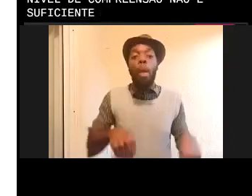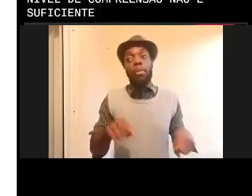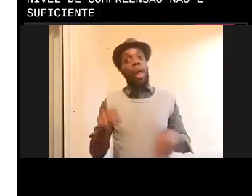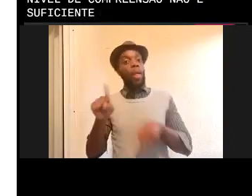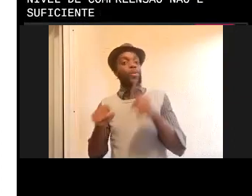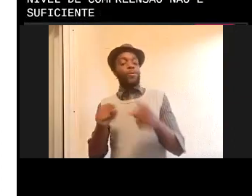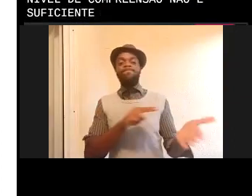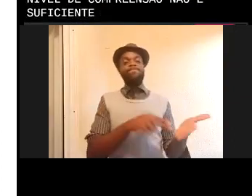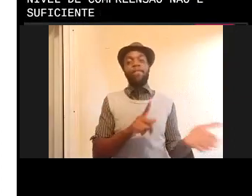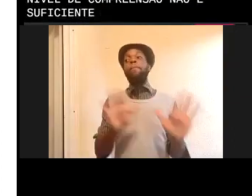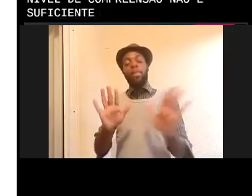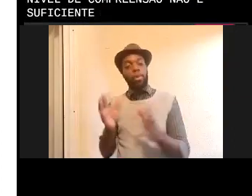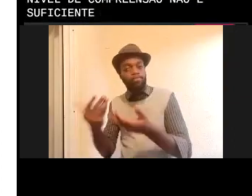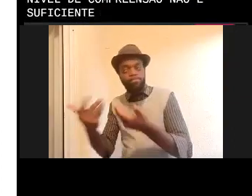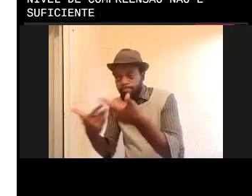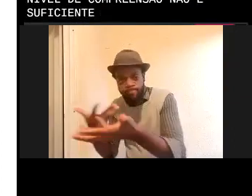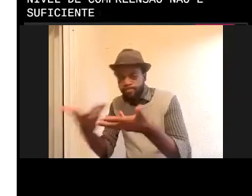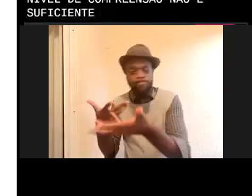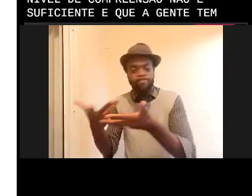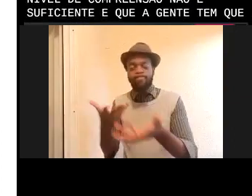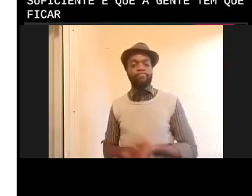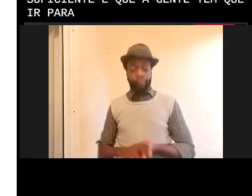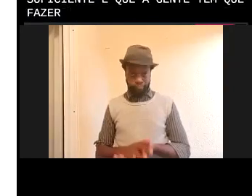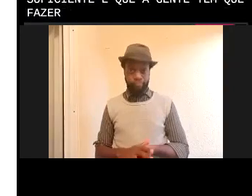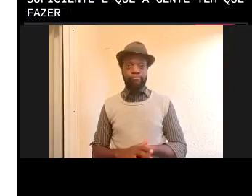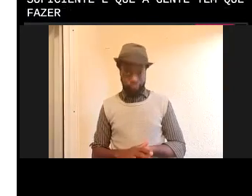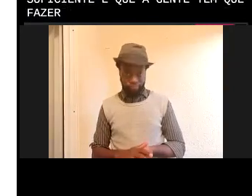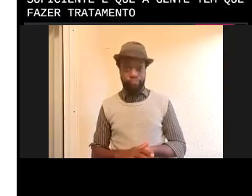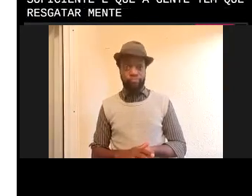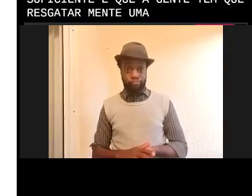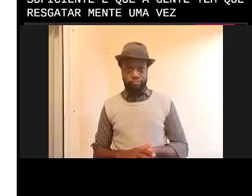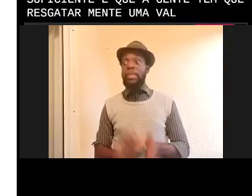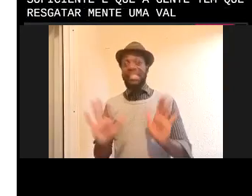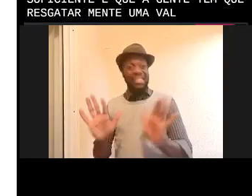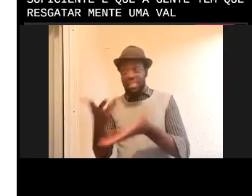extremo, es a donde se debe requerir el aval de un adulto.